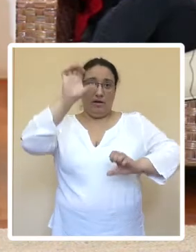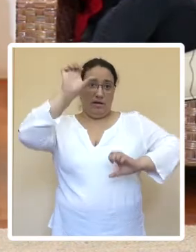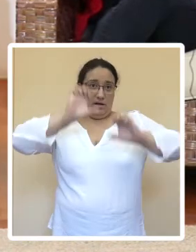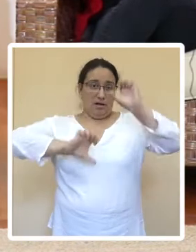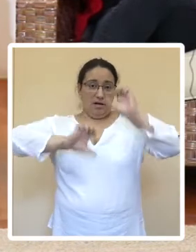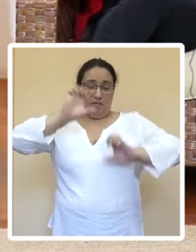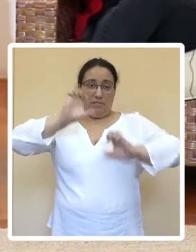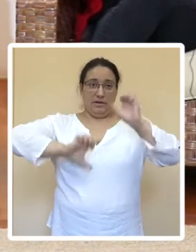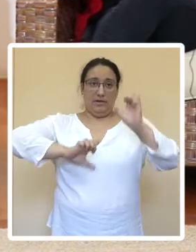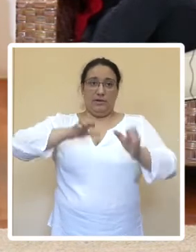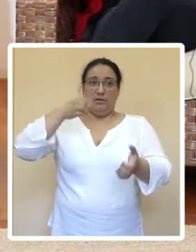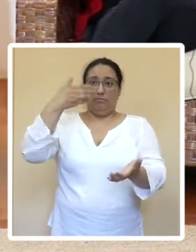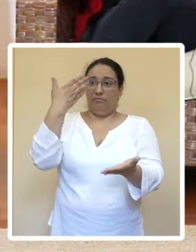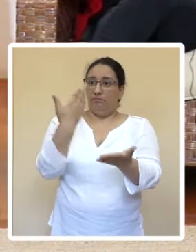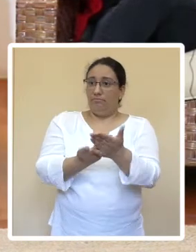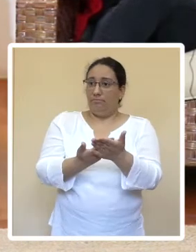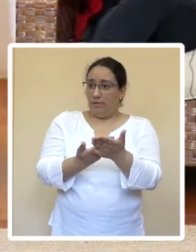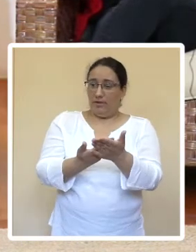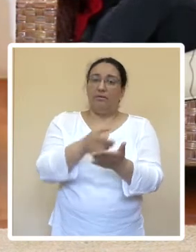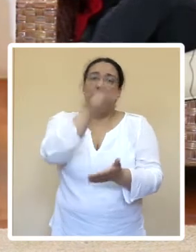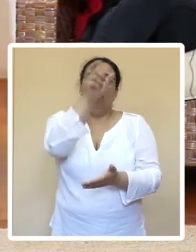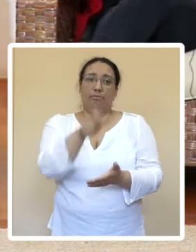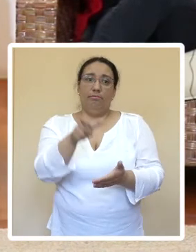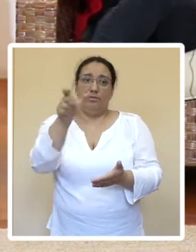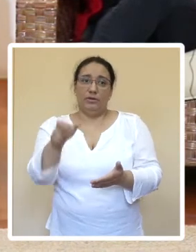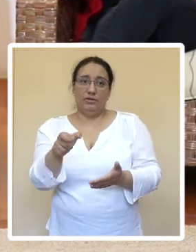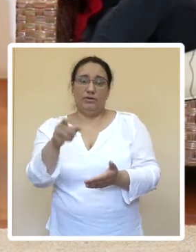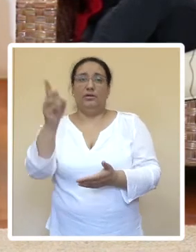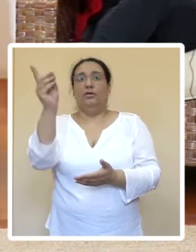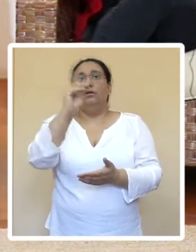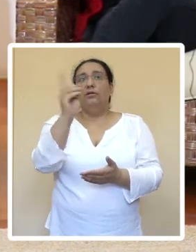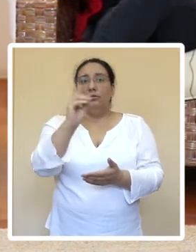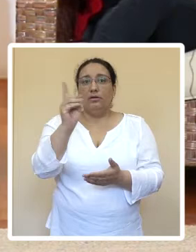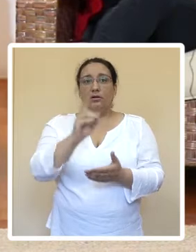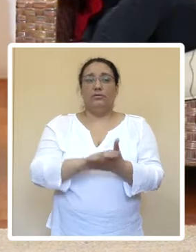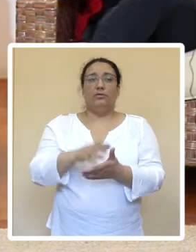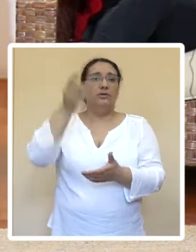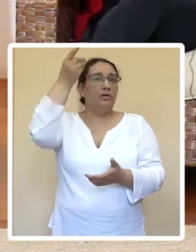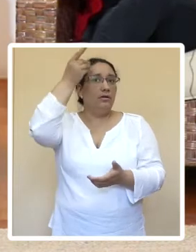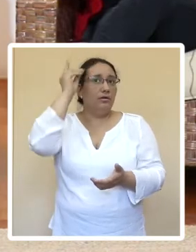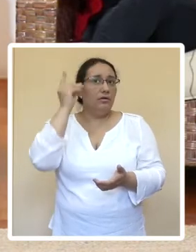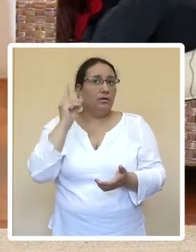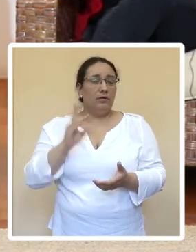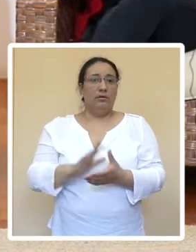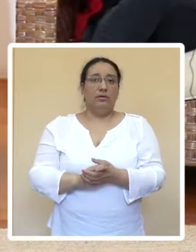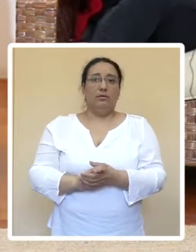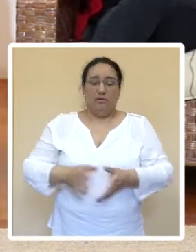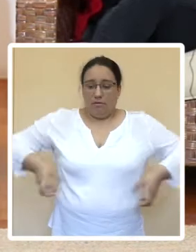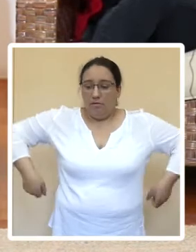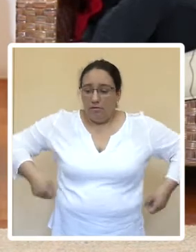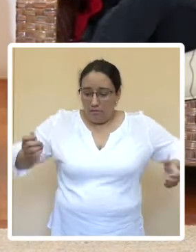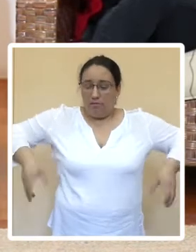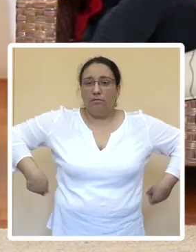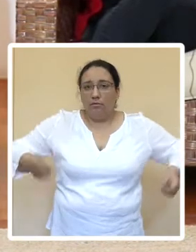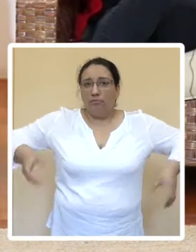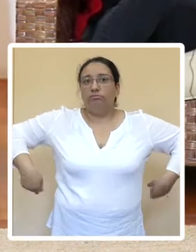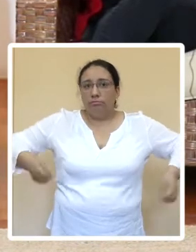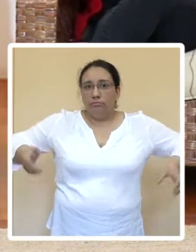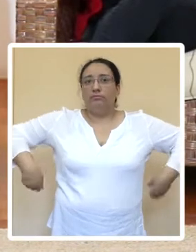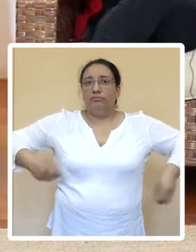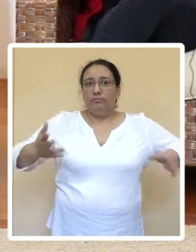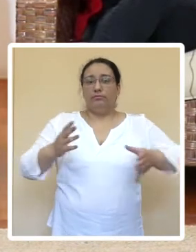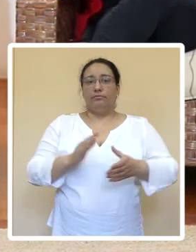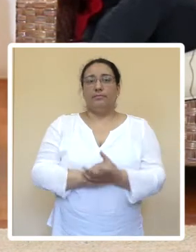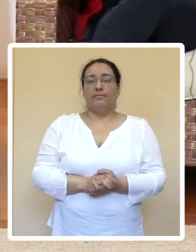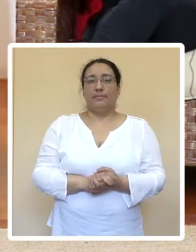piden con más discapacidad, con síndrome Down, por ejemplo, o con silla de ruedas. Y yo